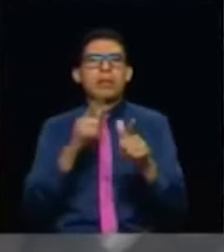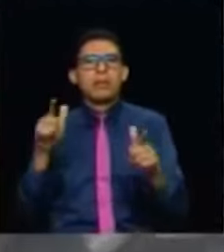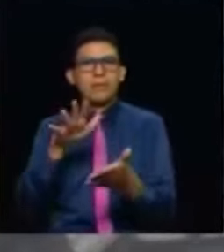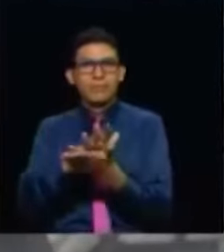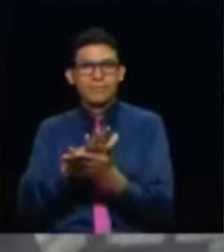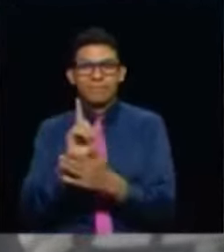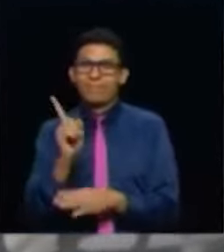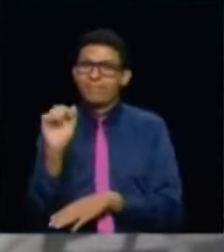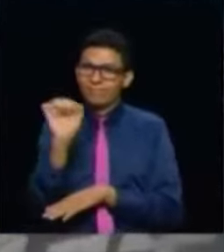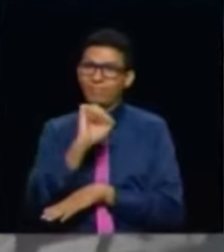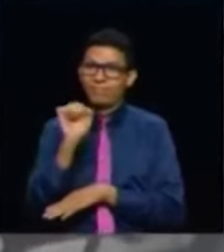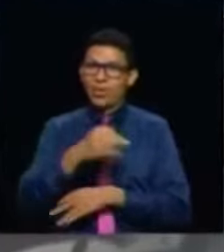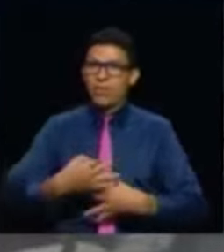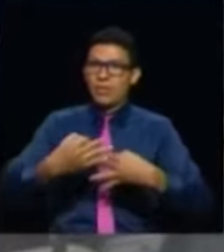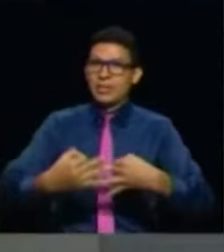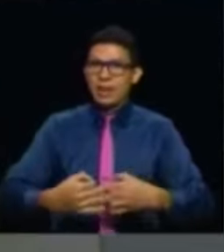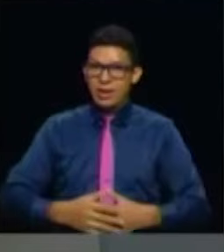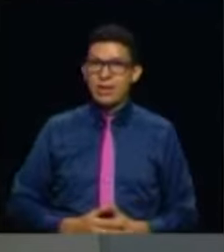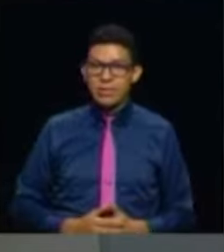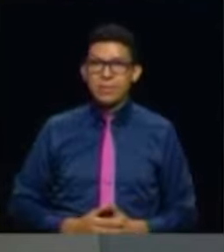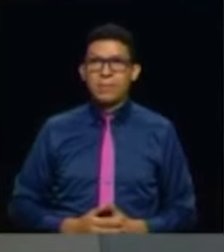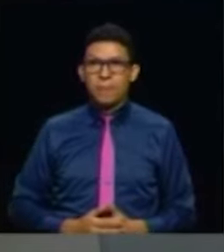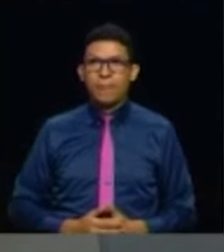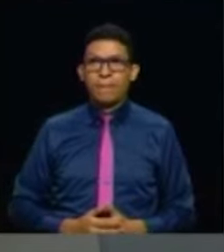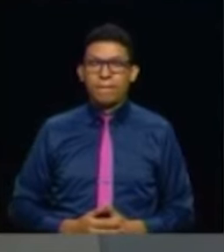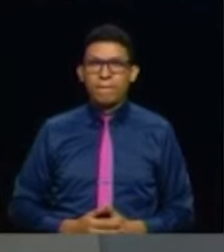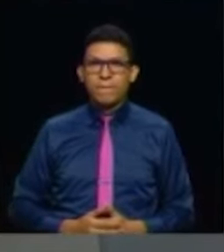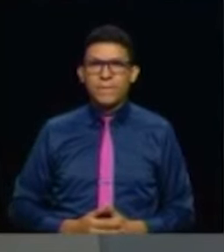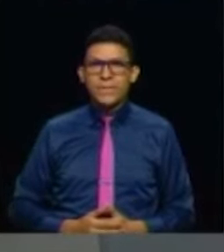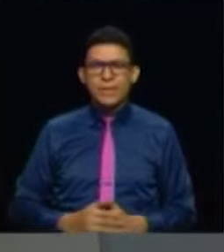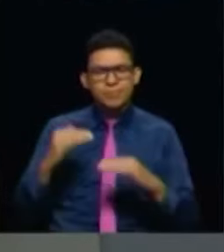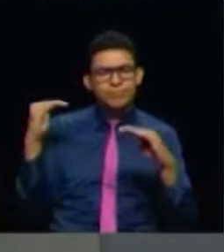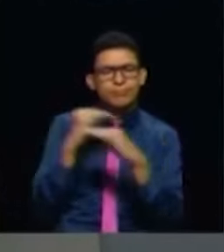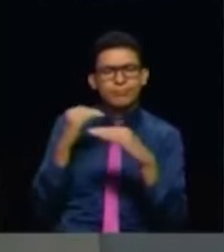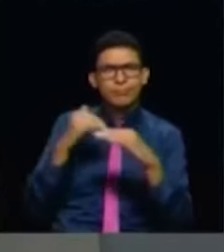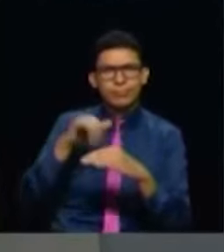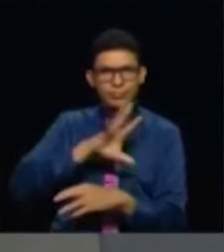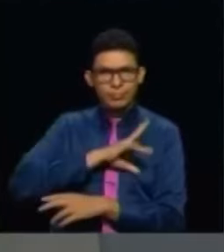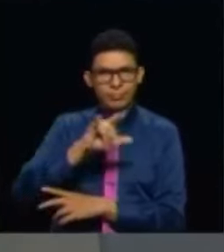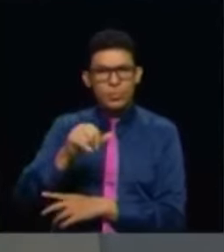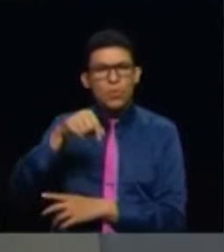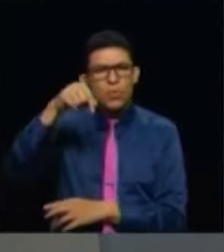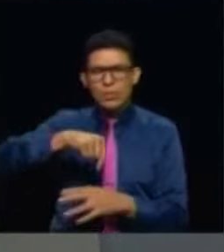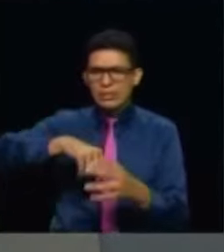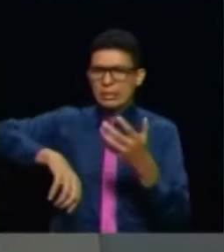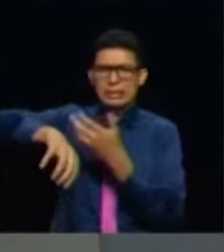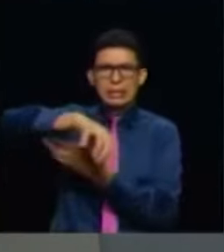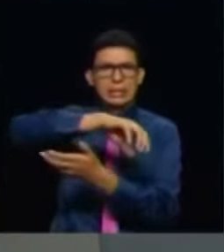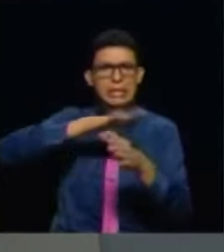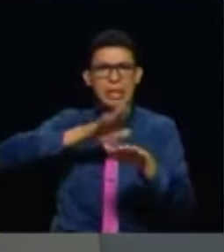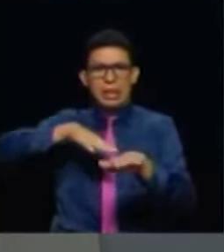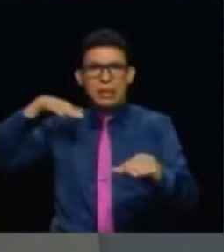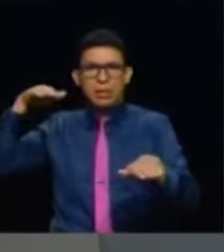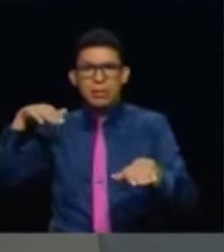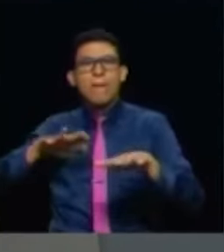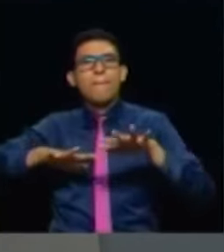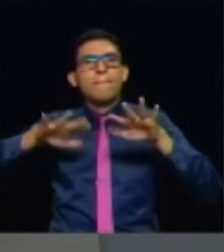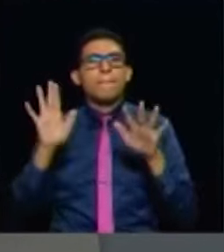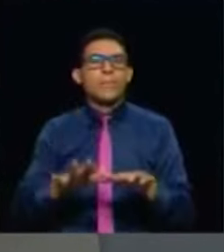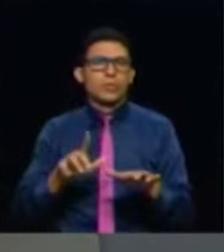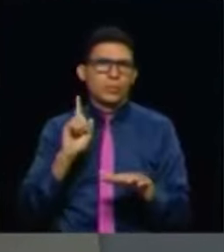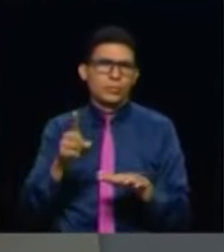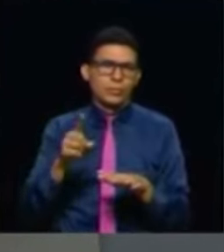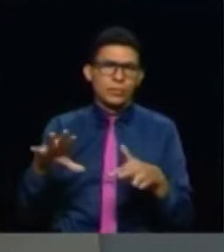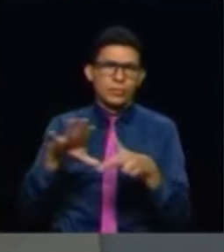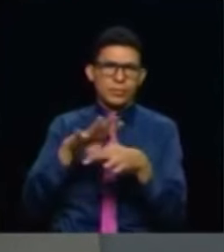este tipo de vehículos oficiales. Varias vías de Cali estuvieron hoy congestionadas por el bloqueo que hicieron los taxistas en